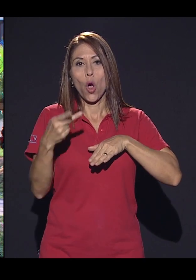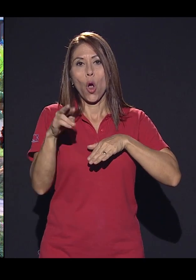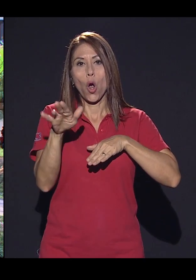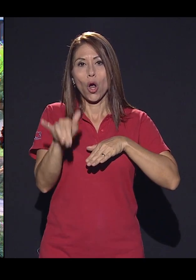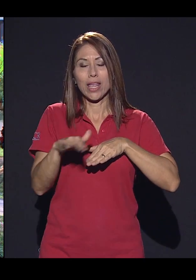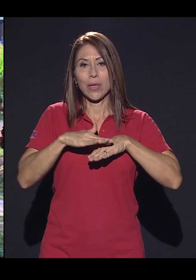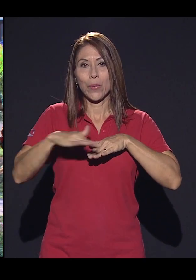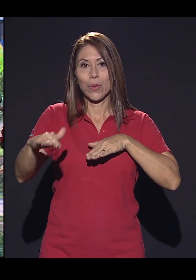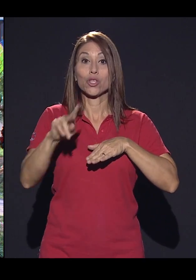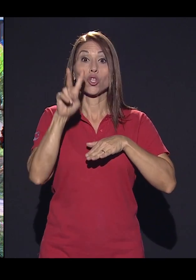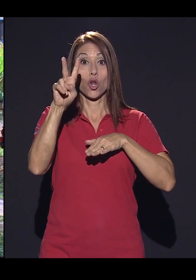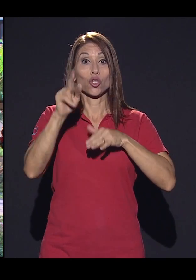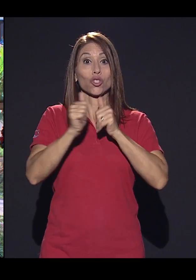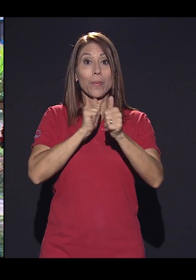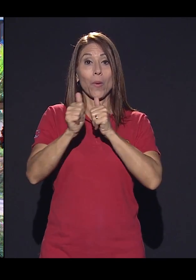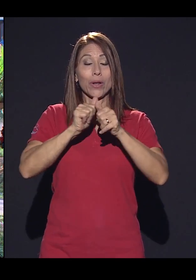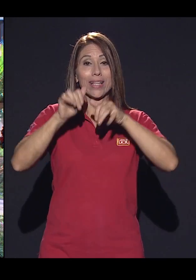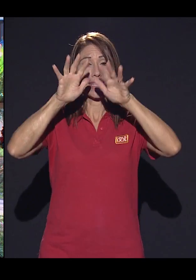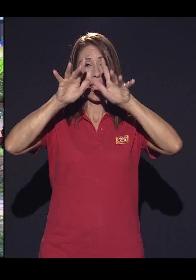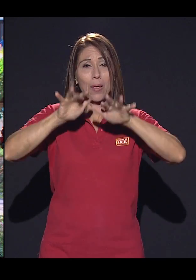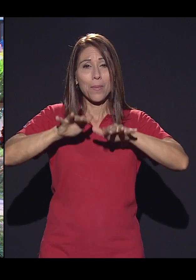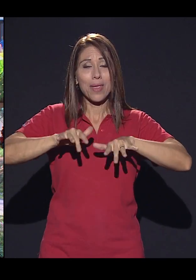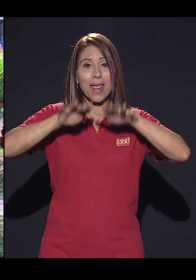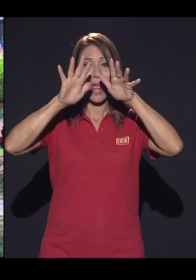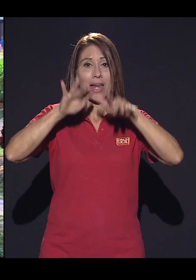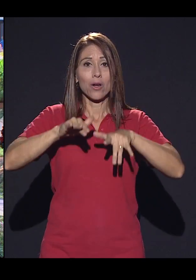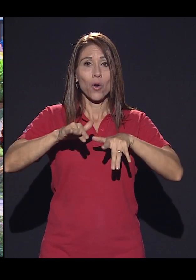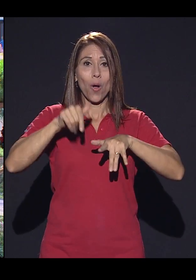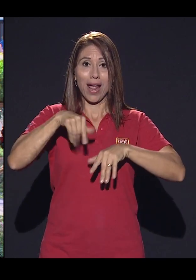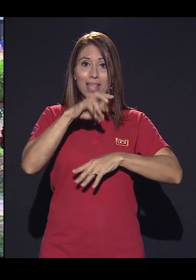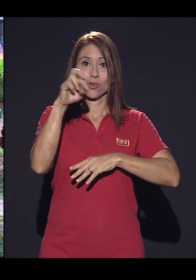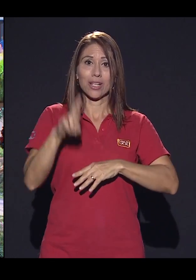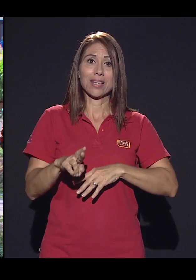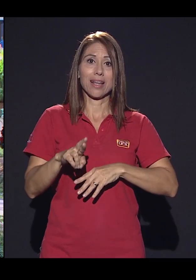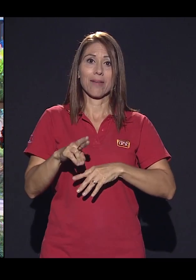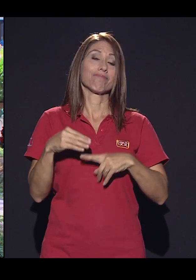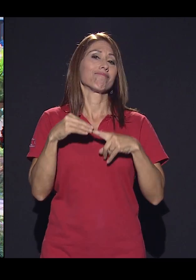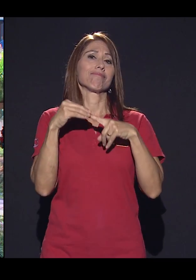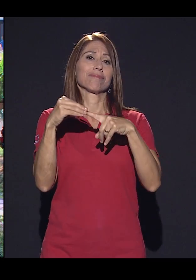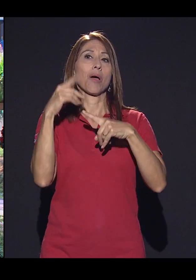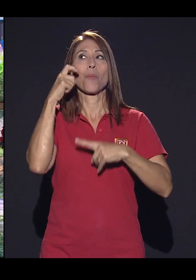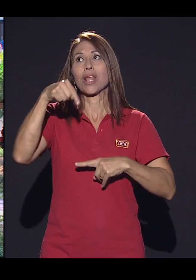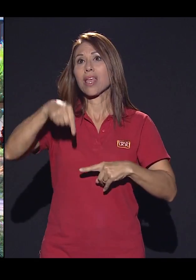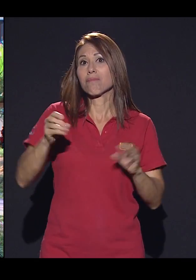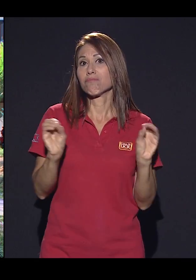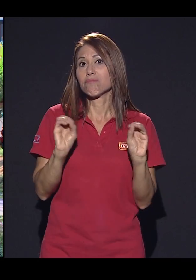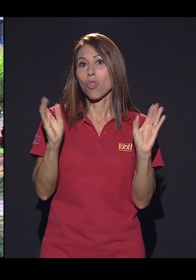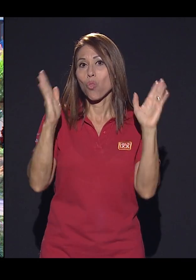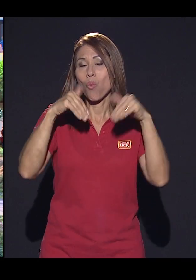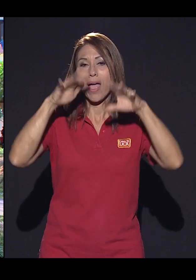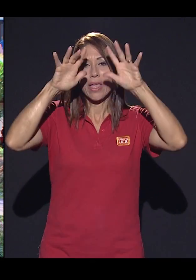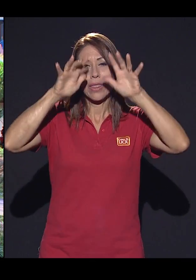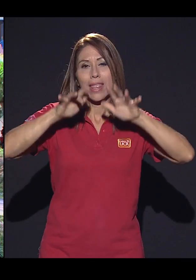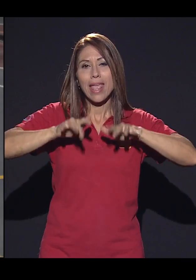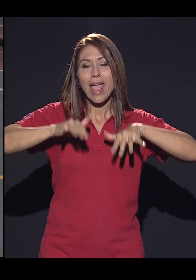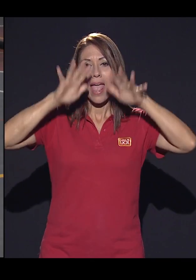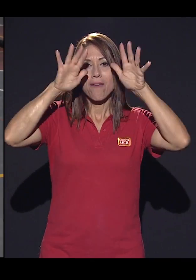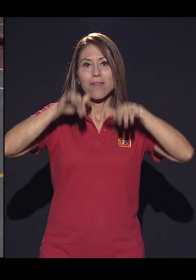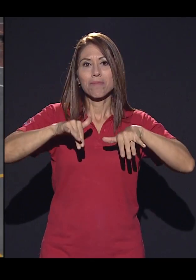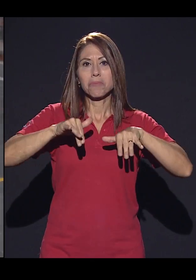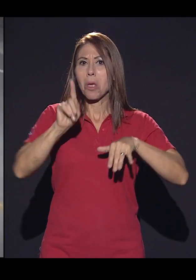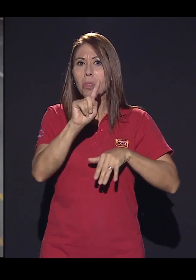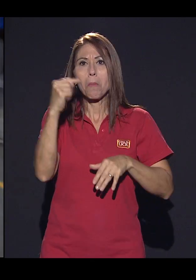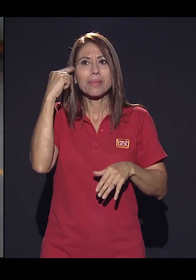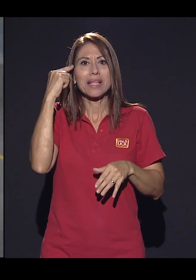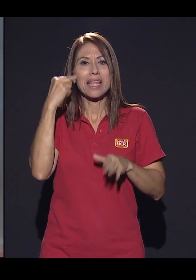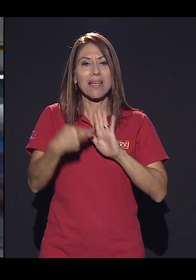en Costa Rica y es algo muy particular porque aquí no tenemos nieve, nadie se imaginaría que van a salir delegaciones a representar al país